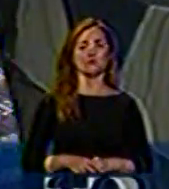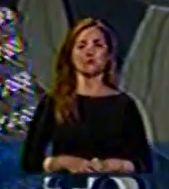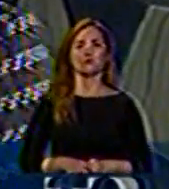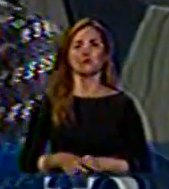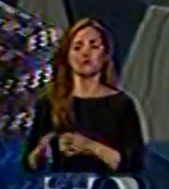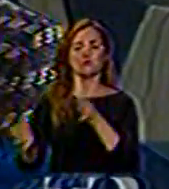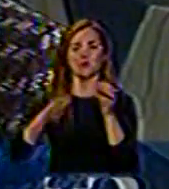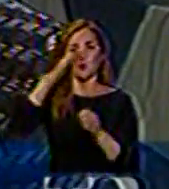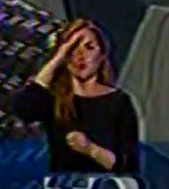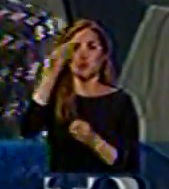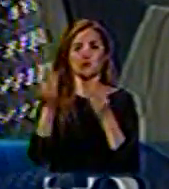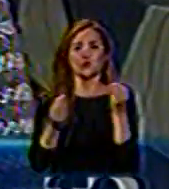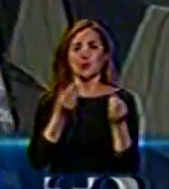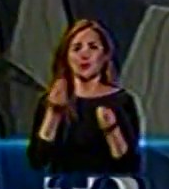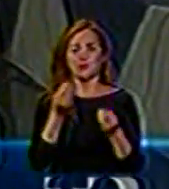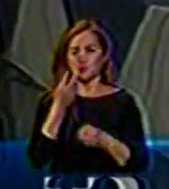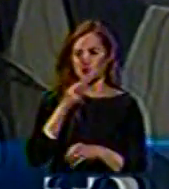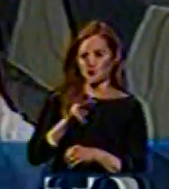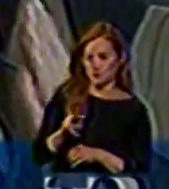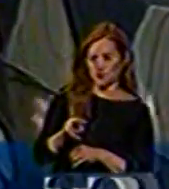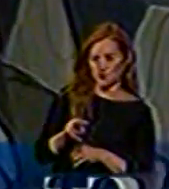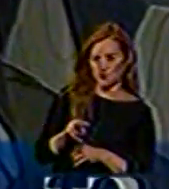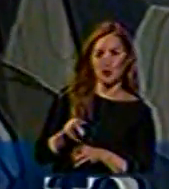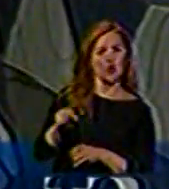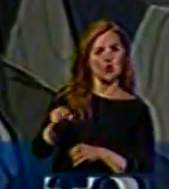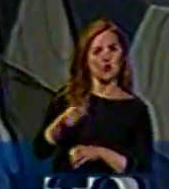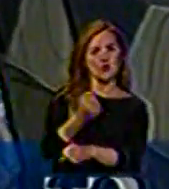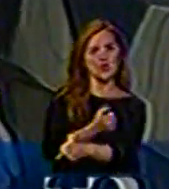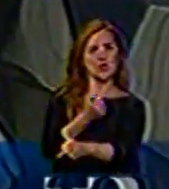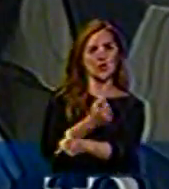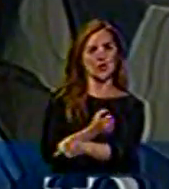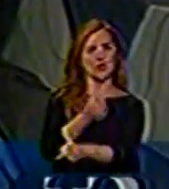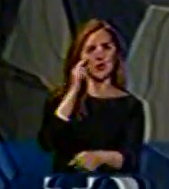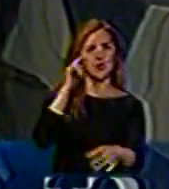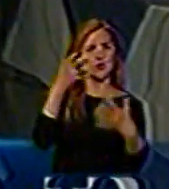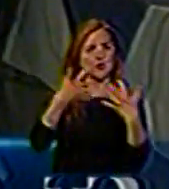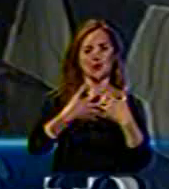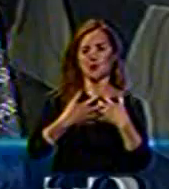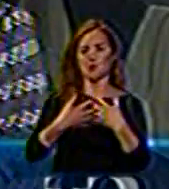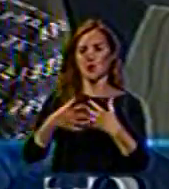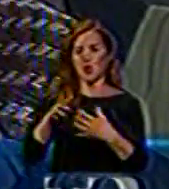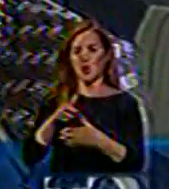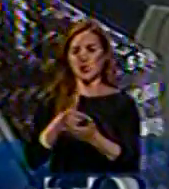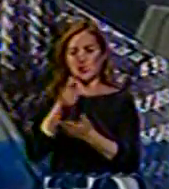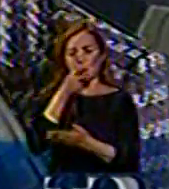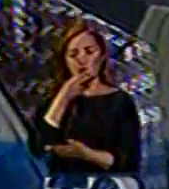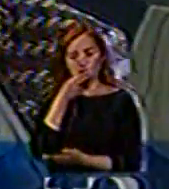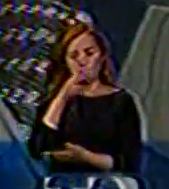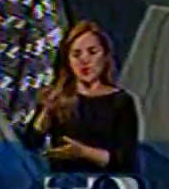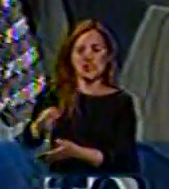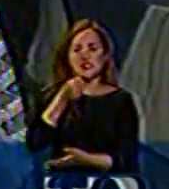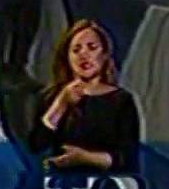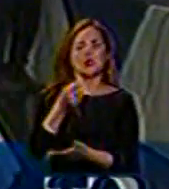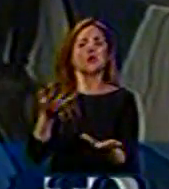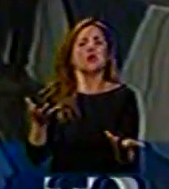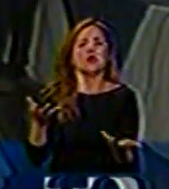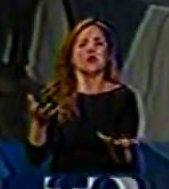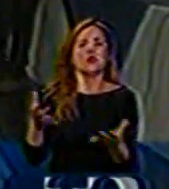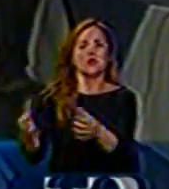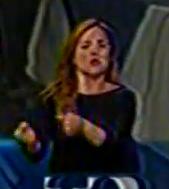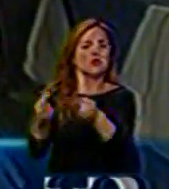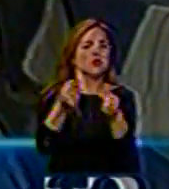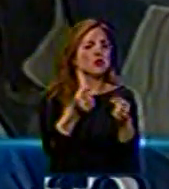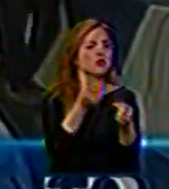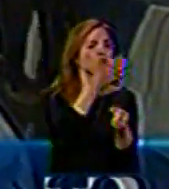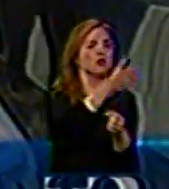La policía no sabe qué hacer. Entonces, si no está todo articulado, ¿y a dónde van a ir ellos? ¿Se les quita la sustancia? ¿No se les quita la sustancia? Es decir, no